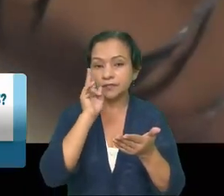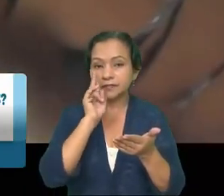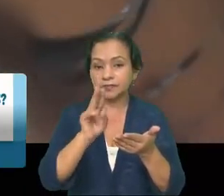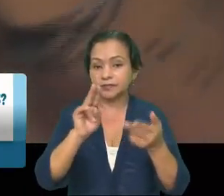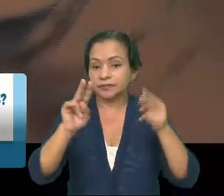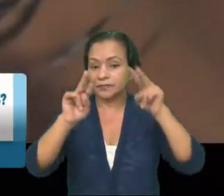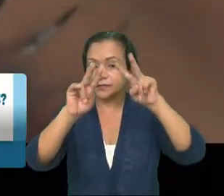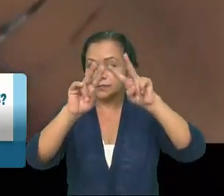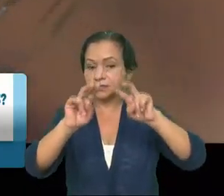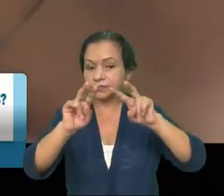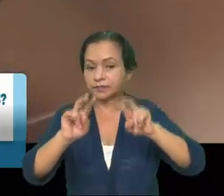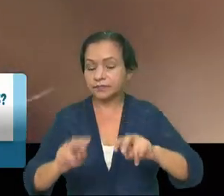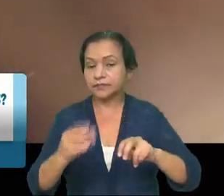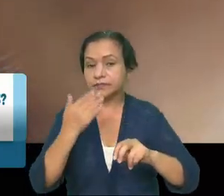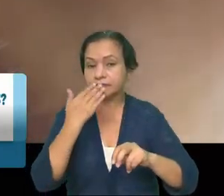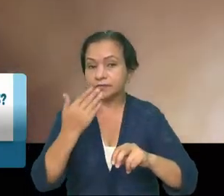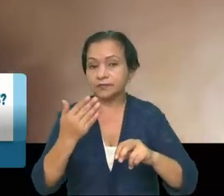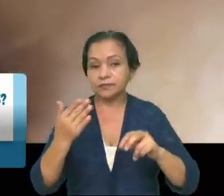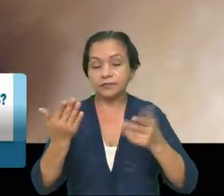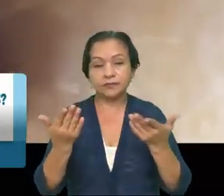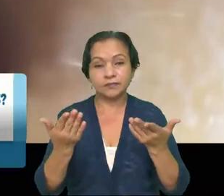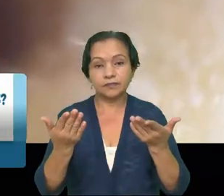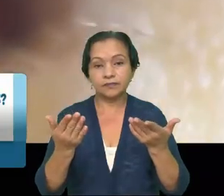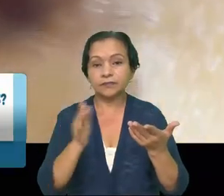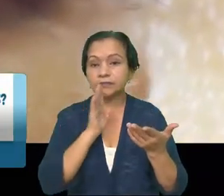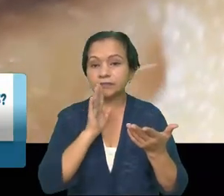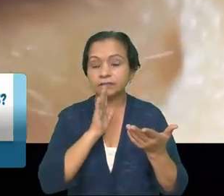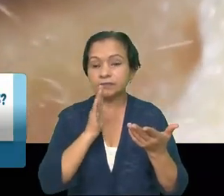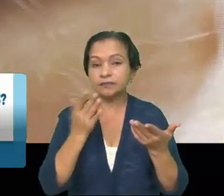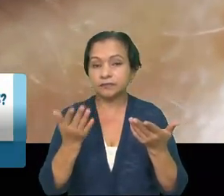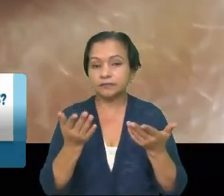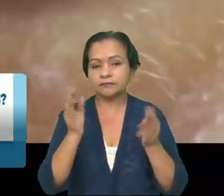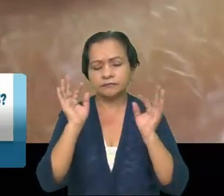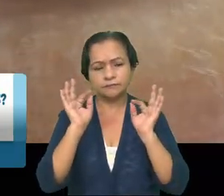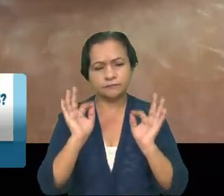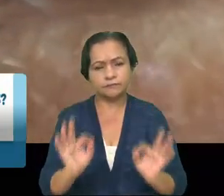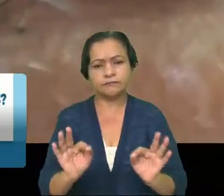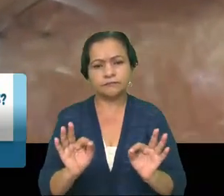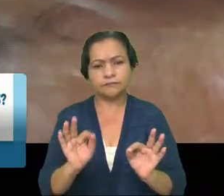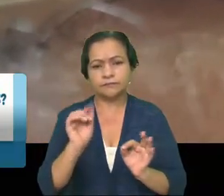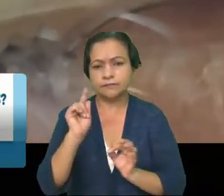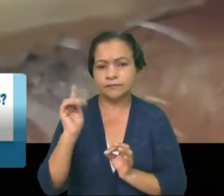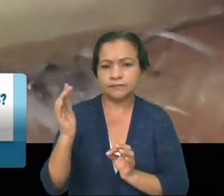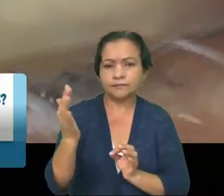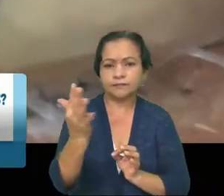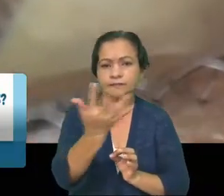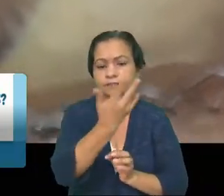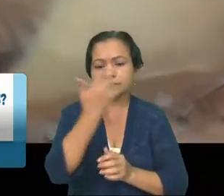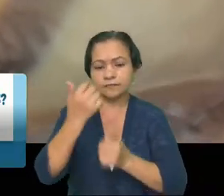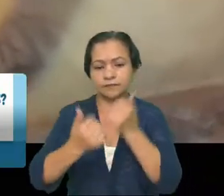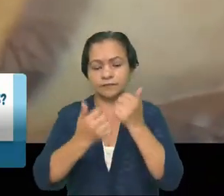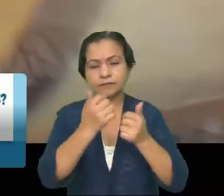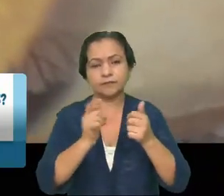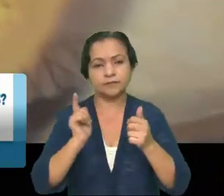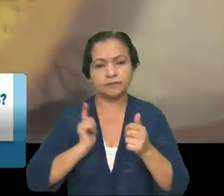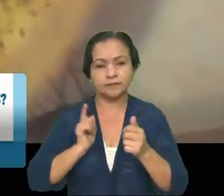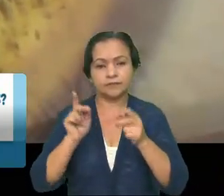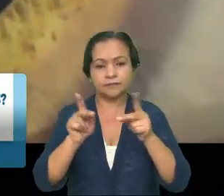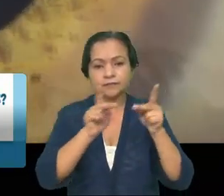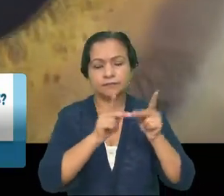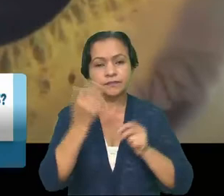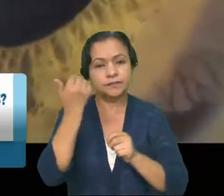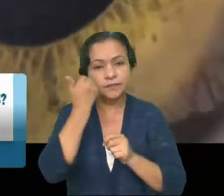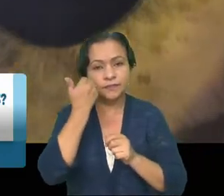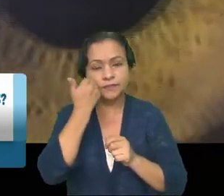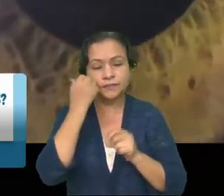exploración neurológica, una buena historia clínica, para dejar bien detallado todos esos posibles episodios que el paciente ha tenido